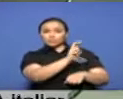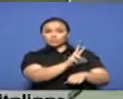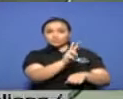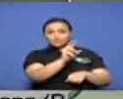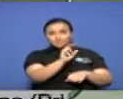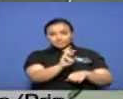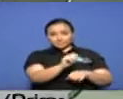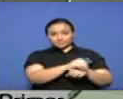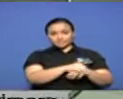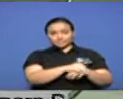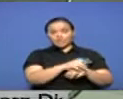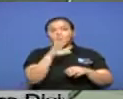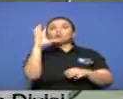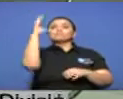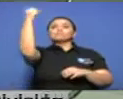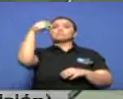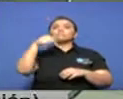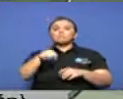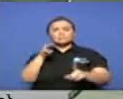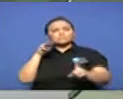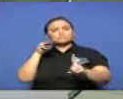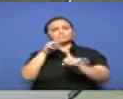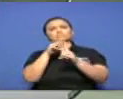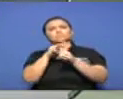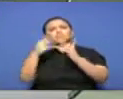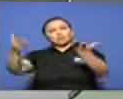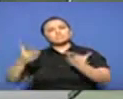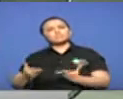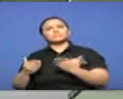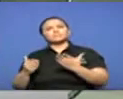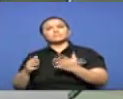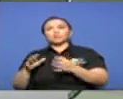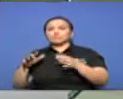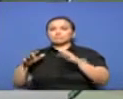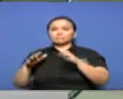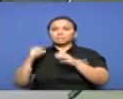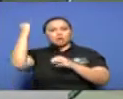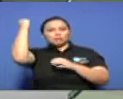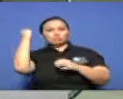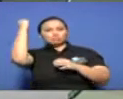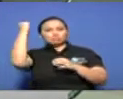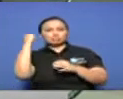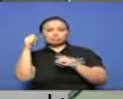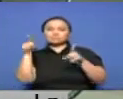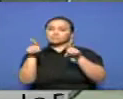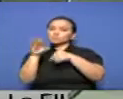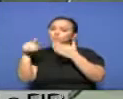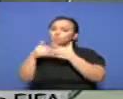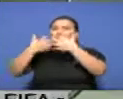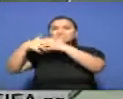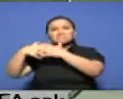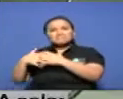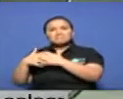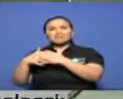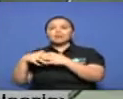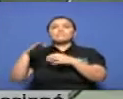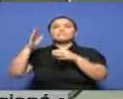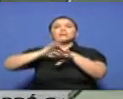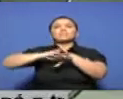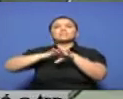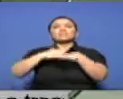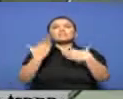han logrado está esta gran meta y vamos a recibir los camiones articulados la maquinaria que va a permitir que es penonomé sea el centro